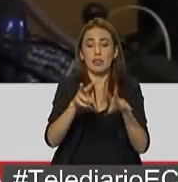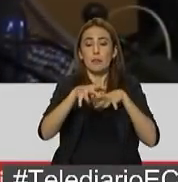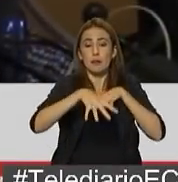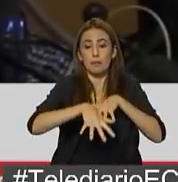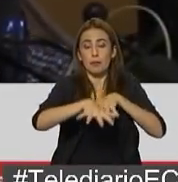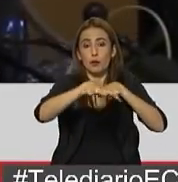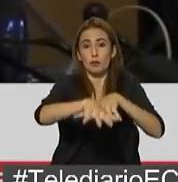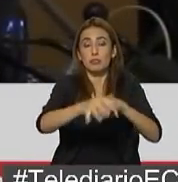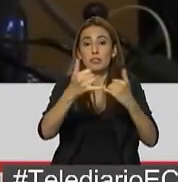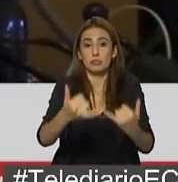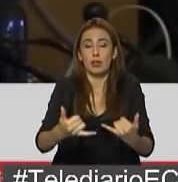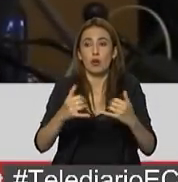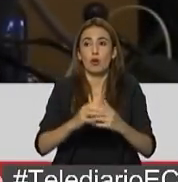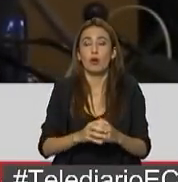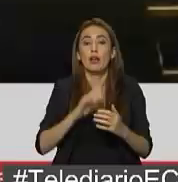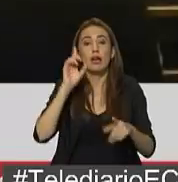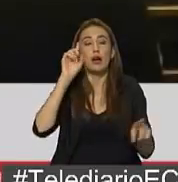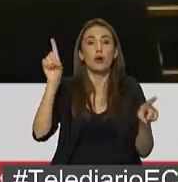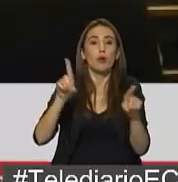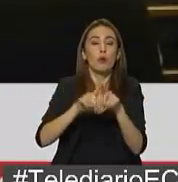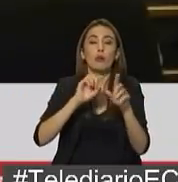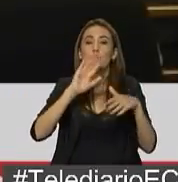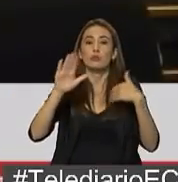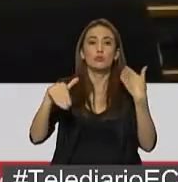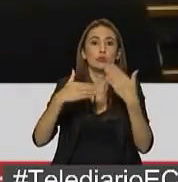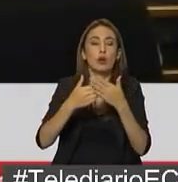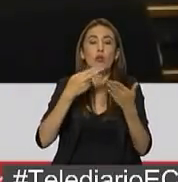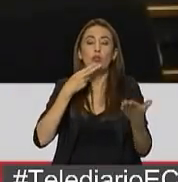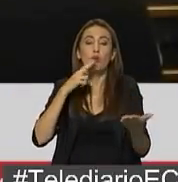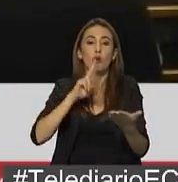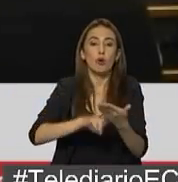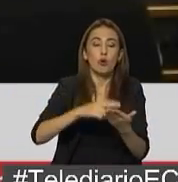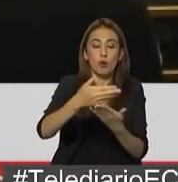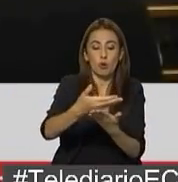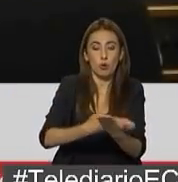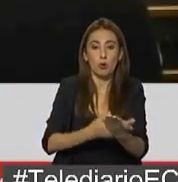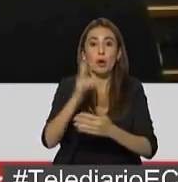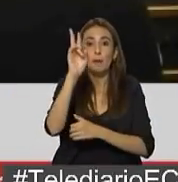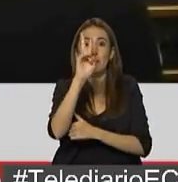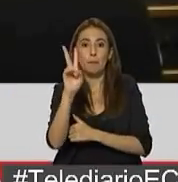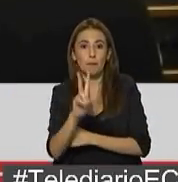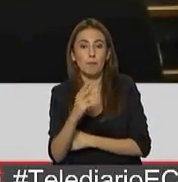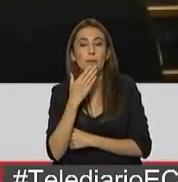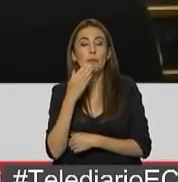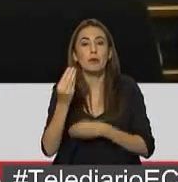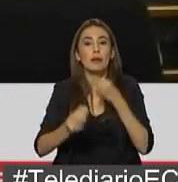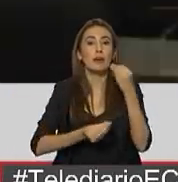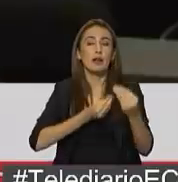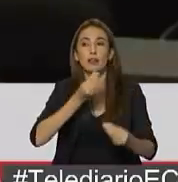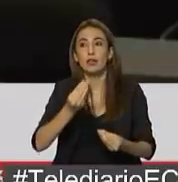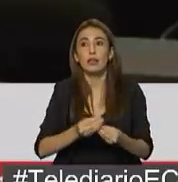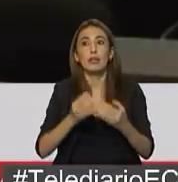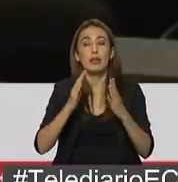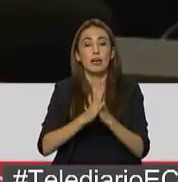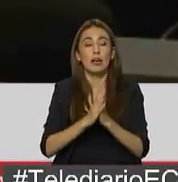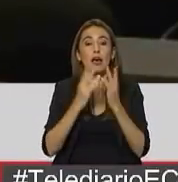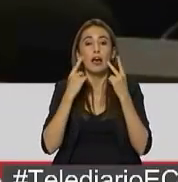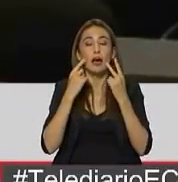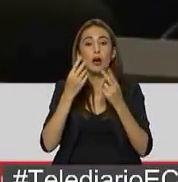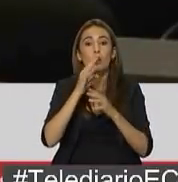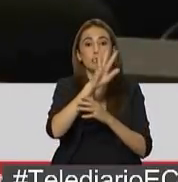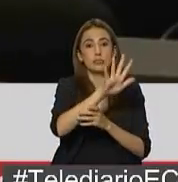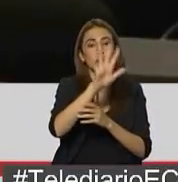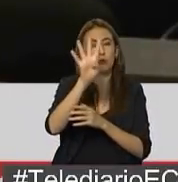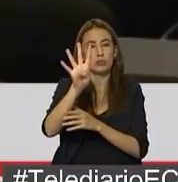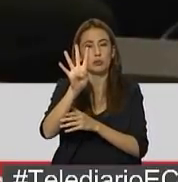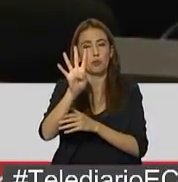organismo indicó además que el acuerdo se dio por una carta que presentó el pasado viernes el embajador Burkina Faso a solicitud de 54